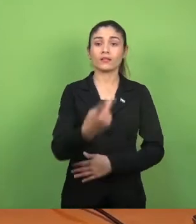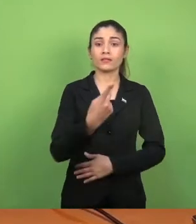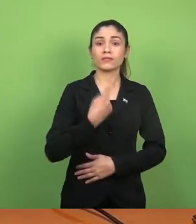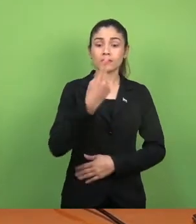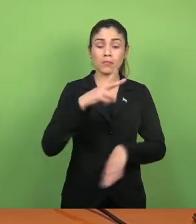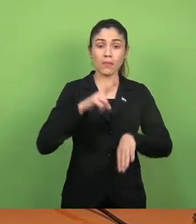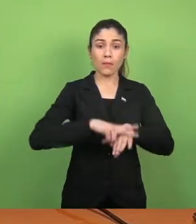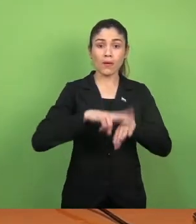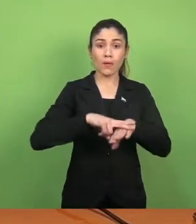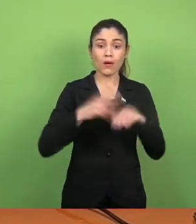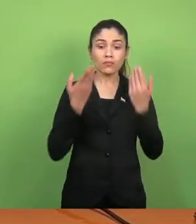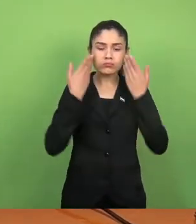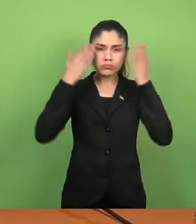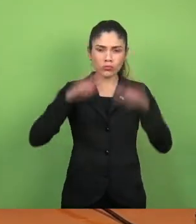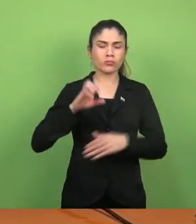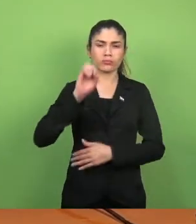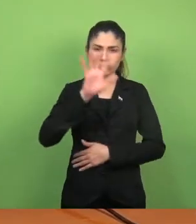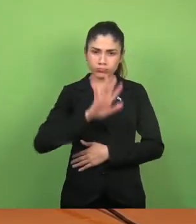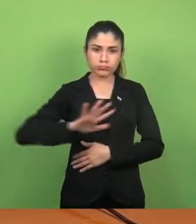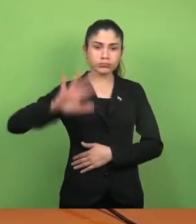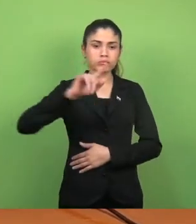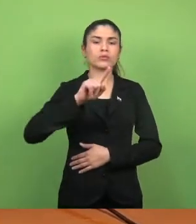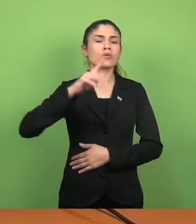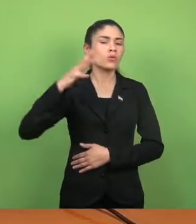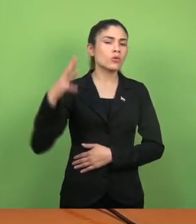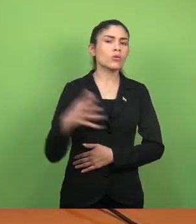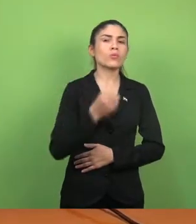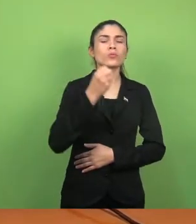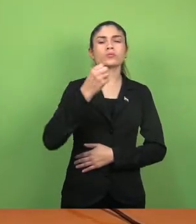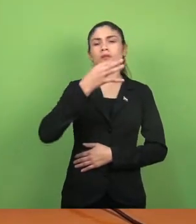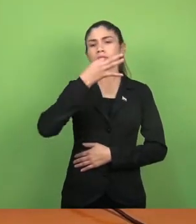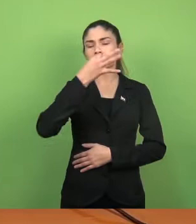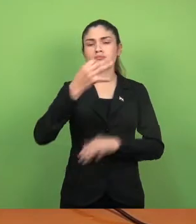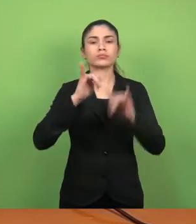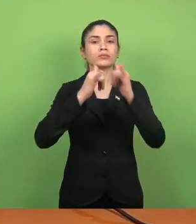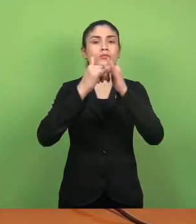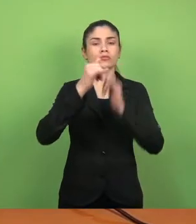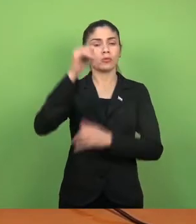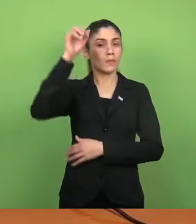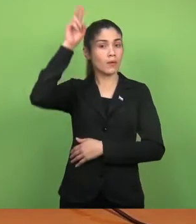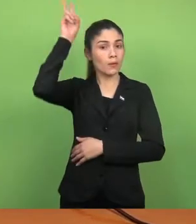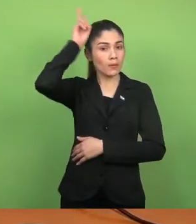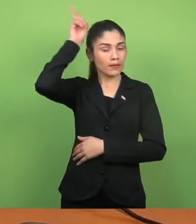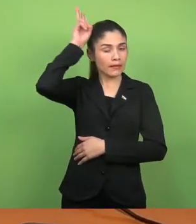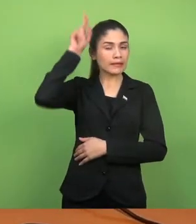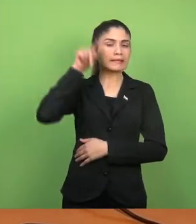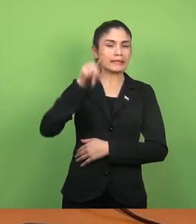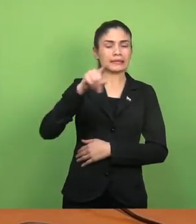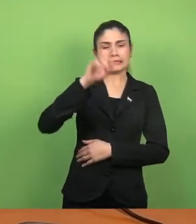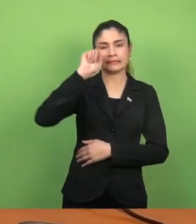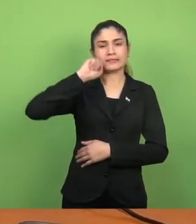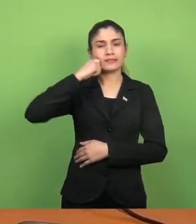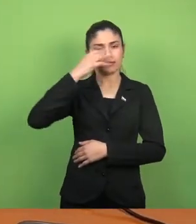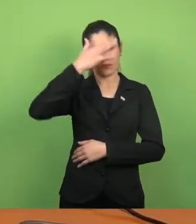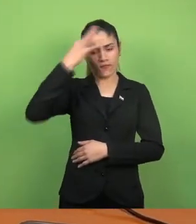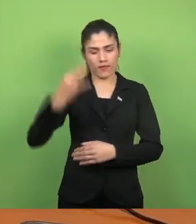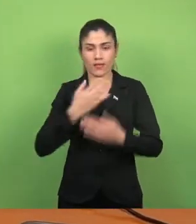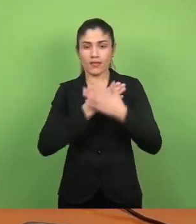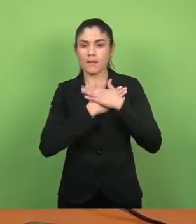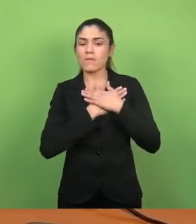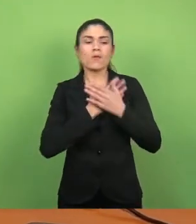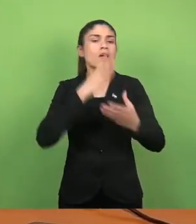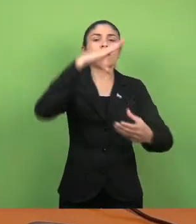Ndéchereta guara akóinte oremoirũva ko ñane ñe'ẽ Guarani rayhupápe taha'e ñane retã ryepy